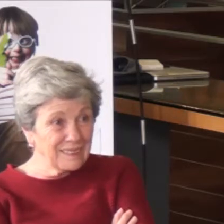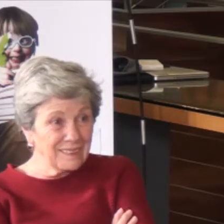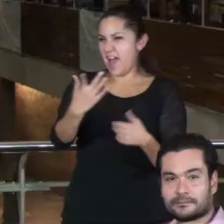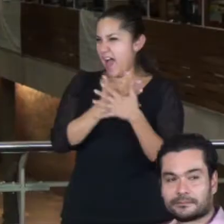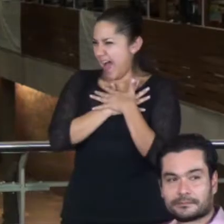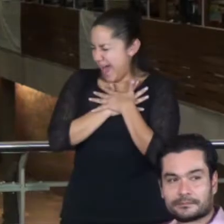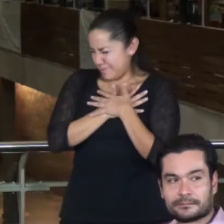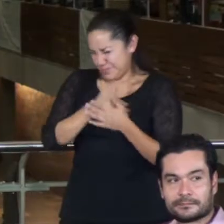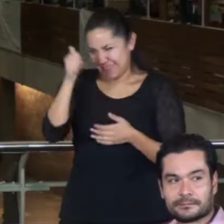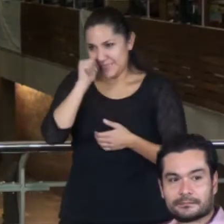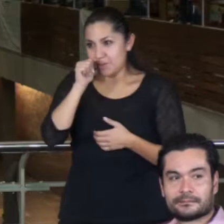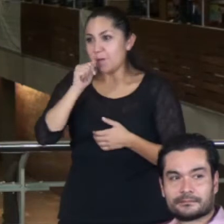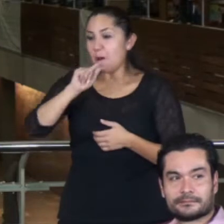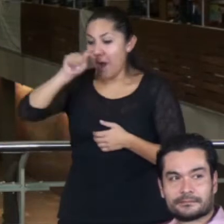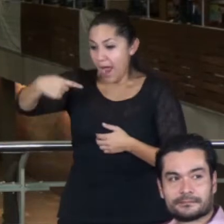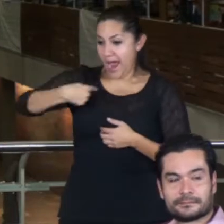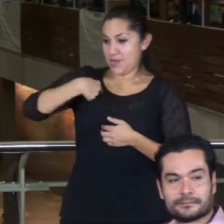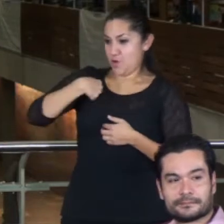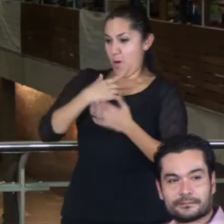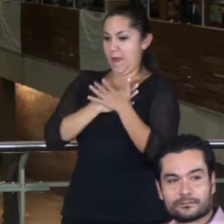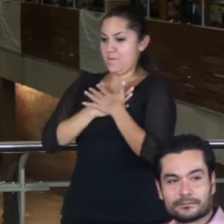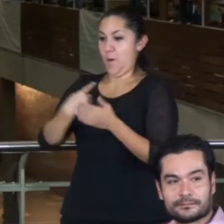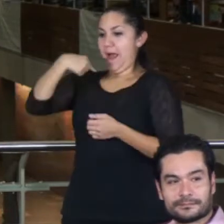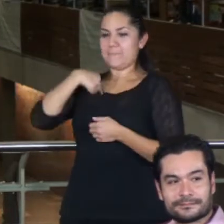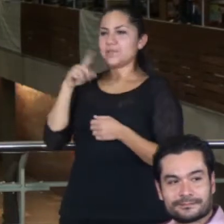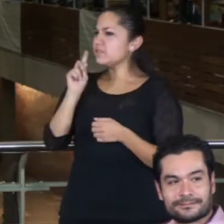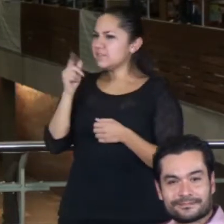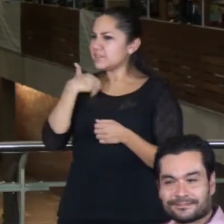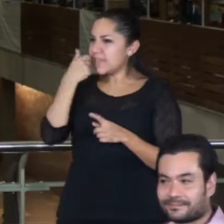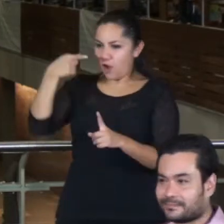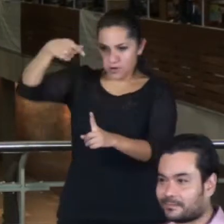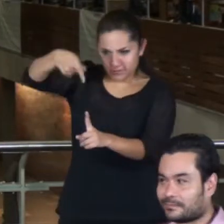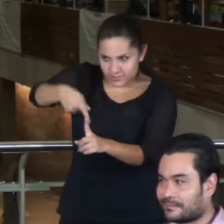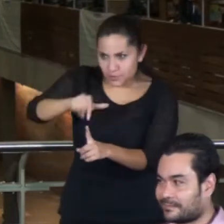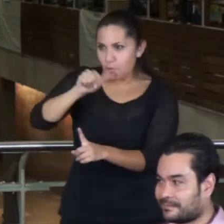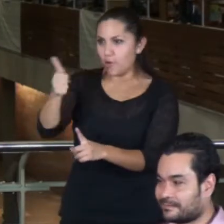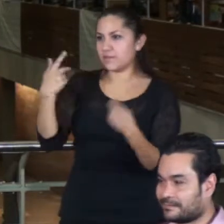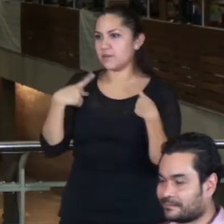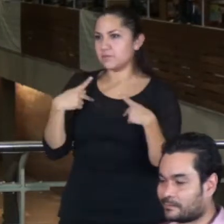sacara de mí y ese fue algo